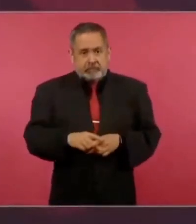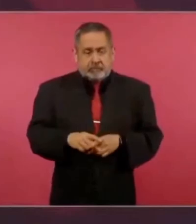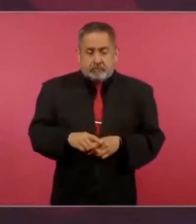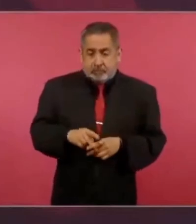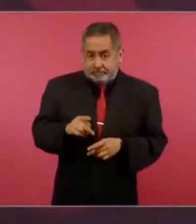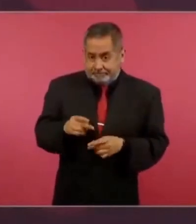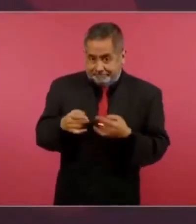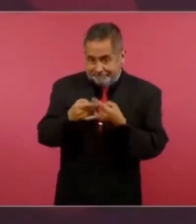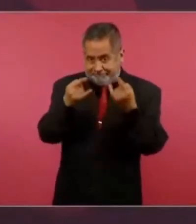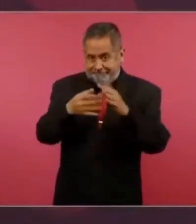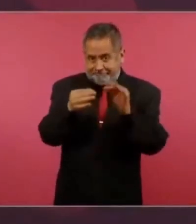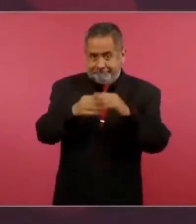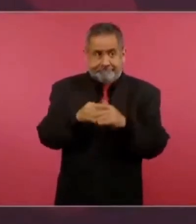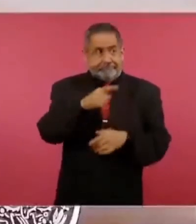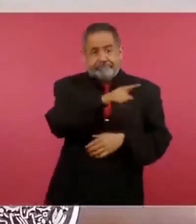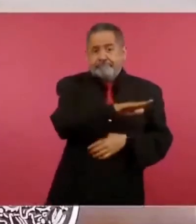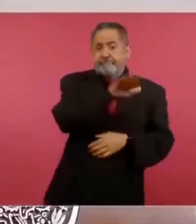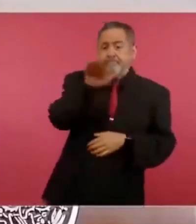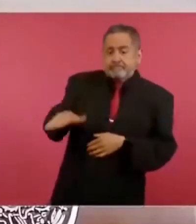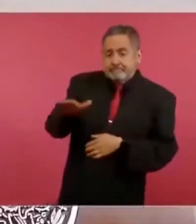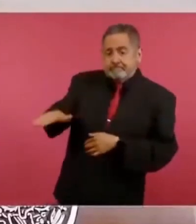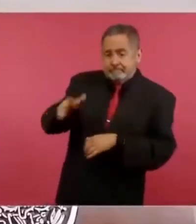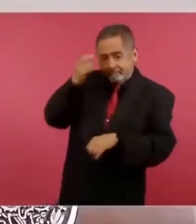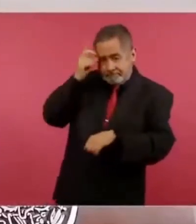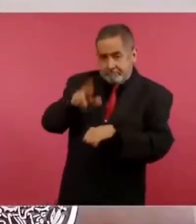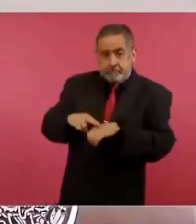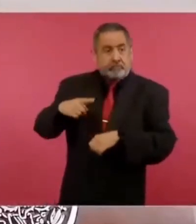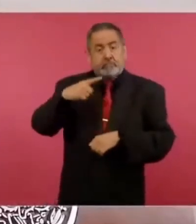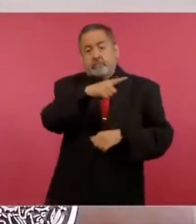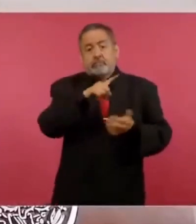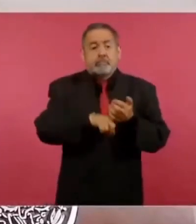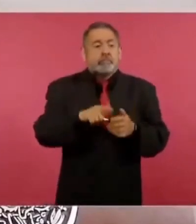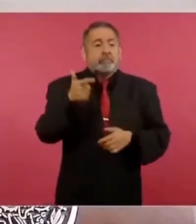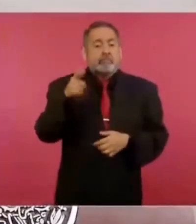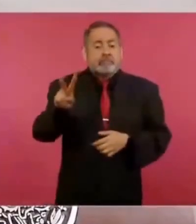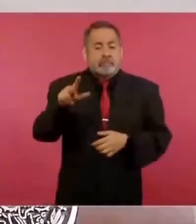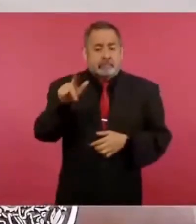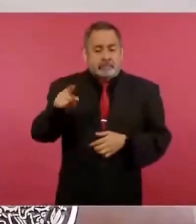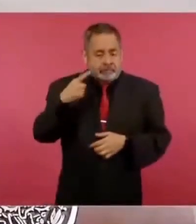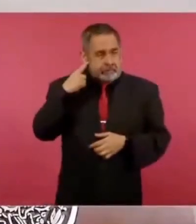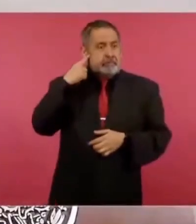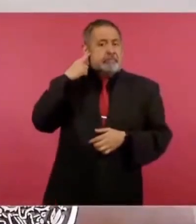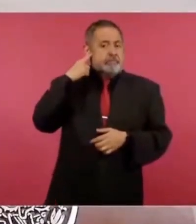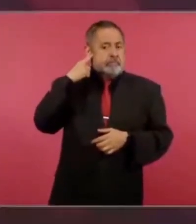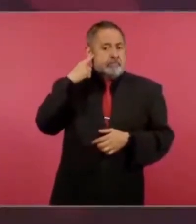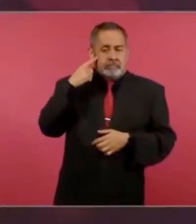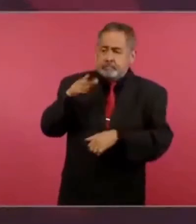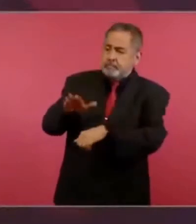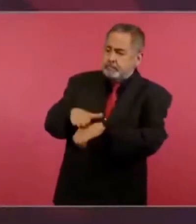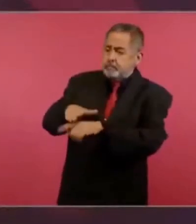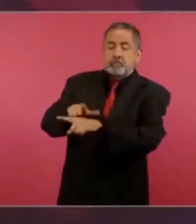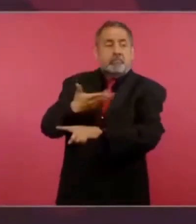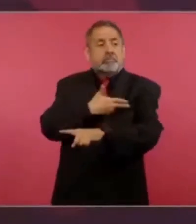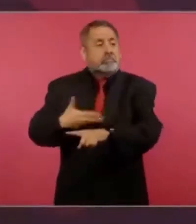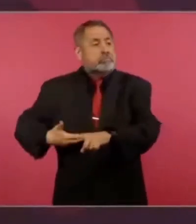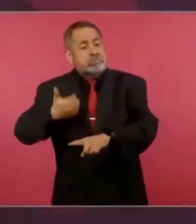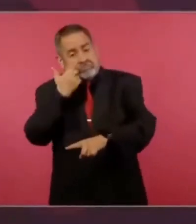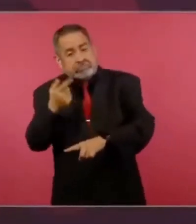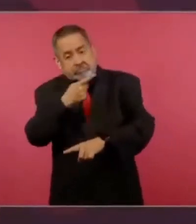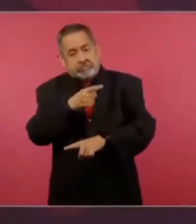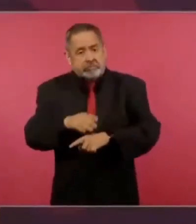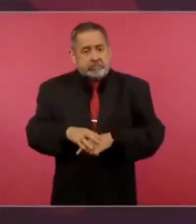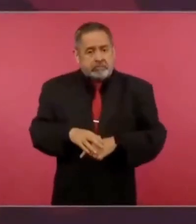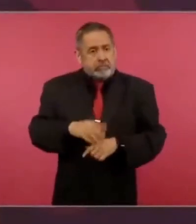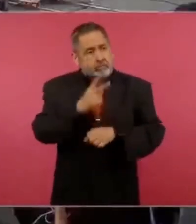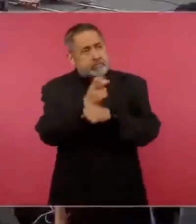la anécdota, que buscaron al director y estaban en Las Vegas. Y cuando Alejandro le dijo, es que el presidente les